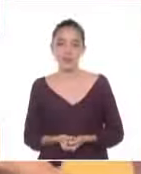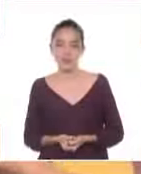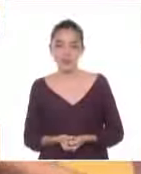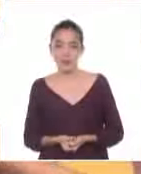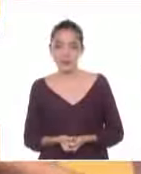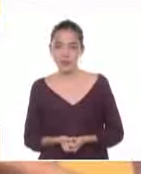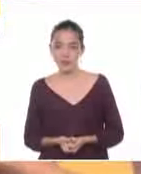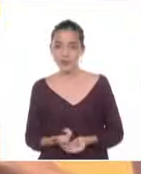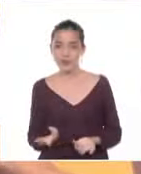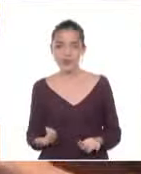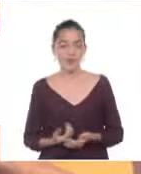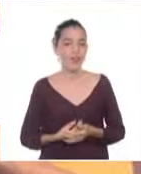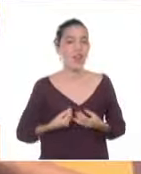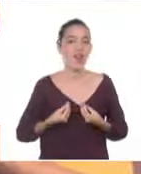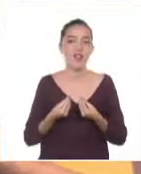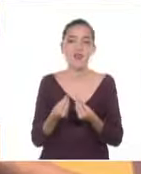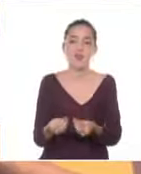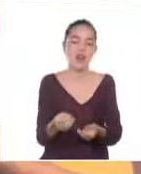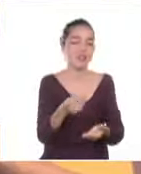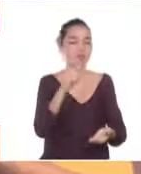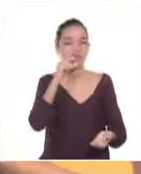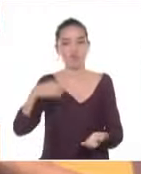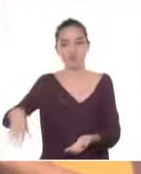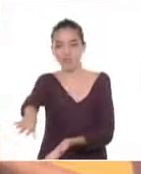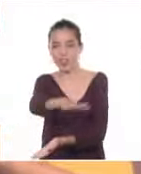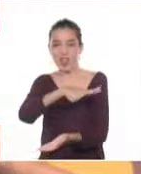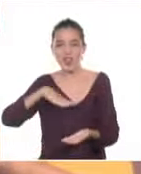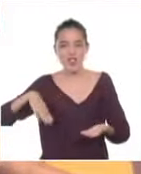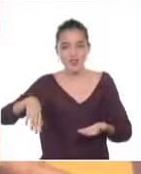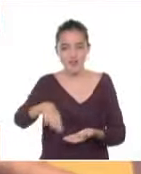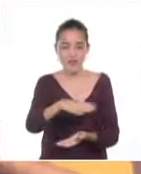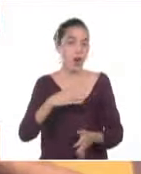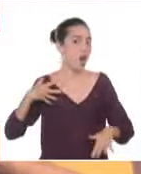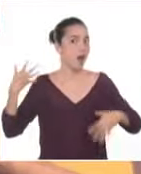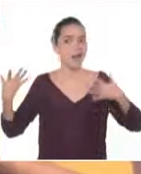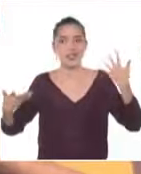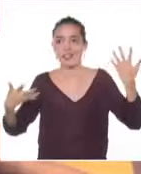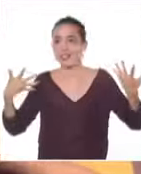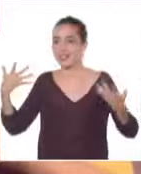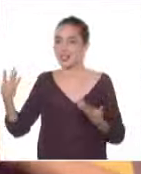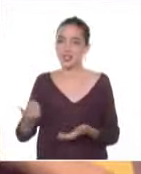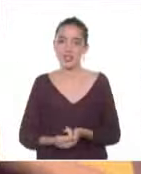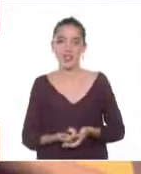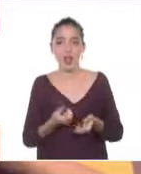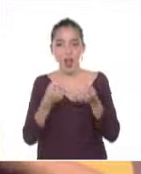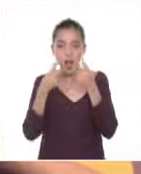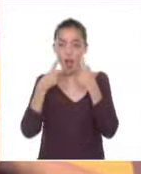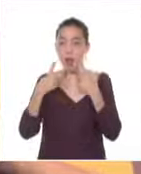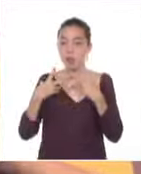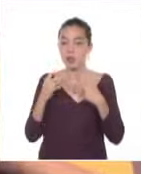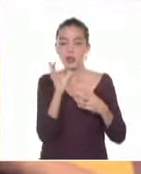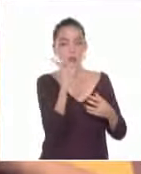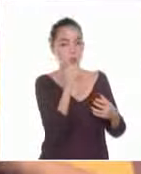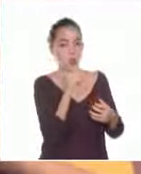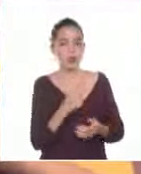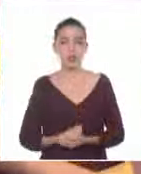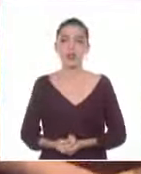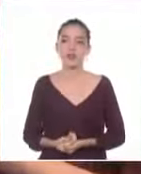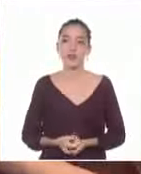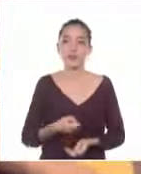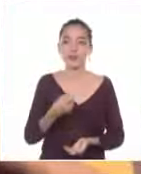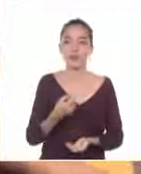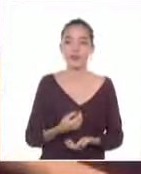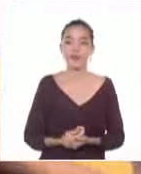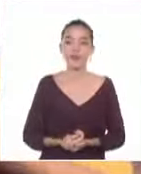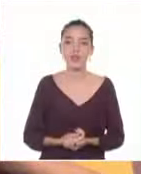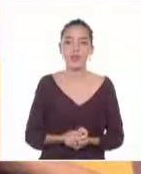confort de que el vecino se acerque y sobre todo trabajar todos los públicos, o sea, el grupo etario de niños, de adulto